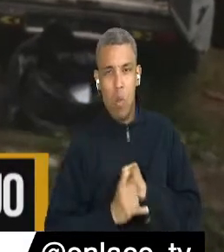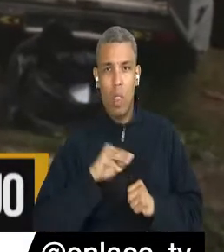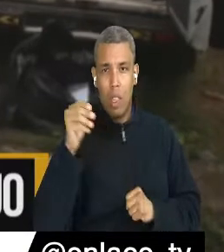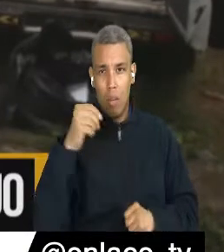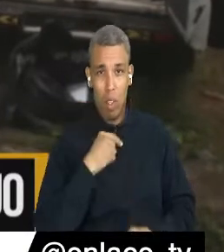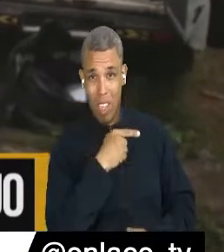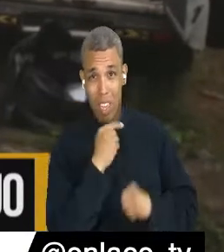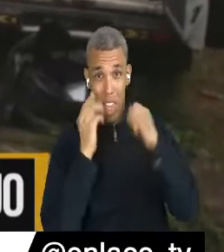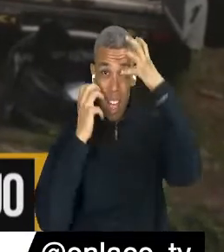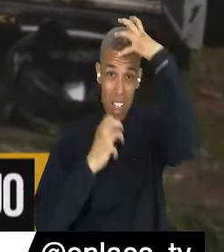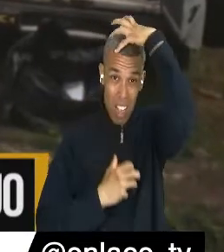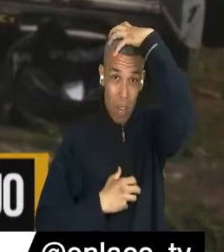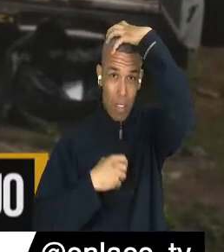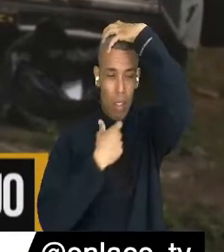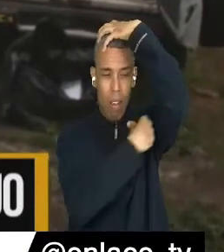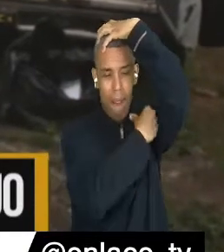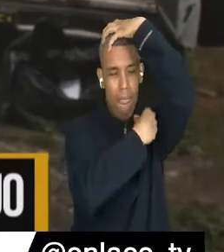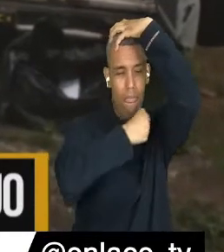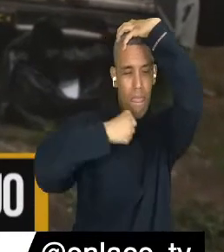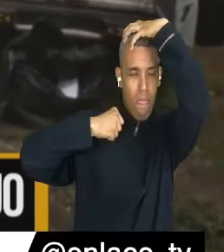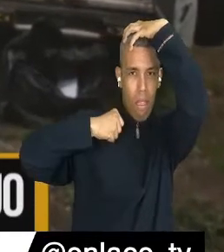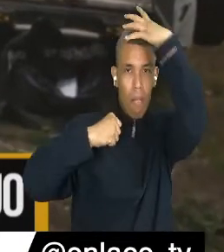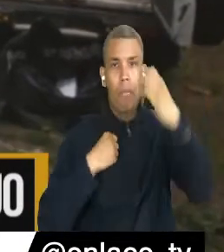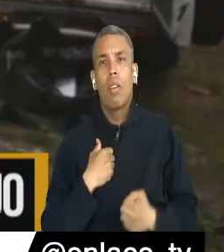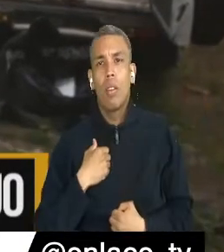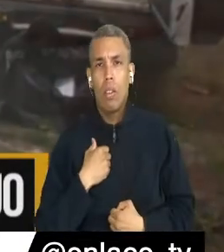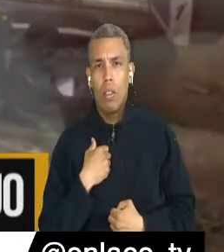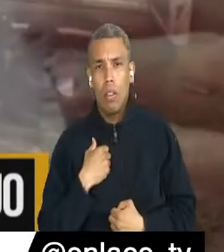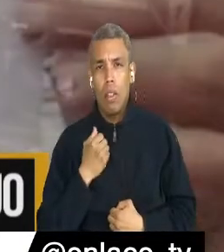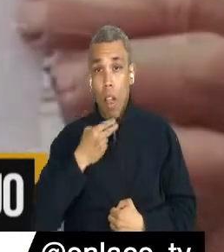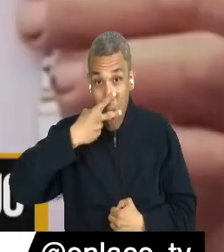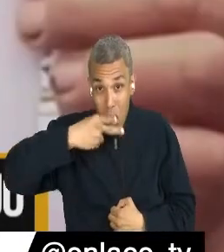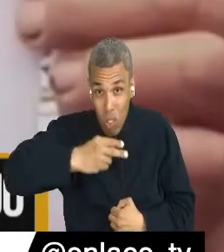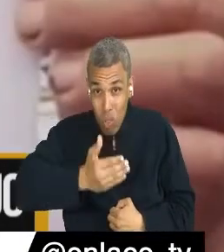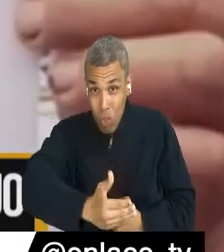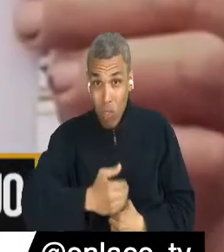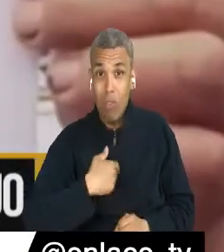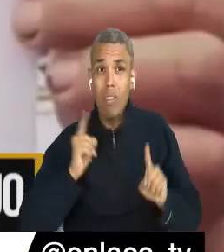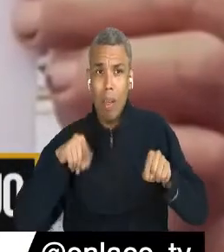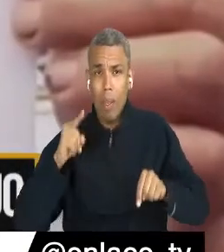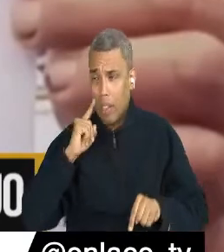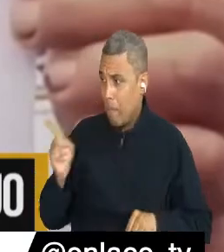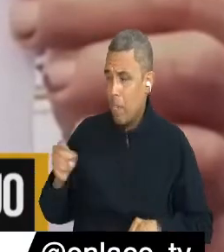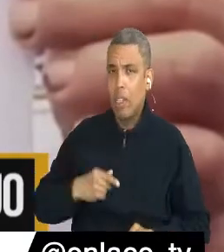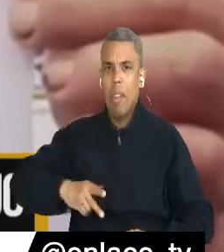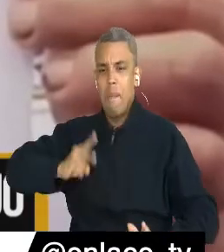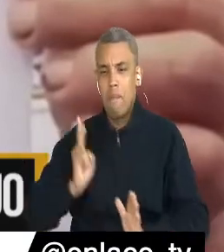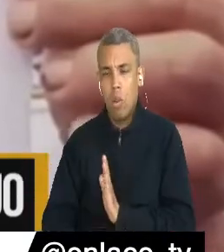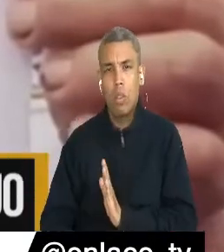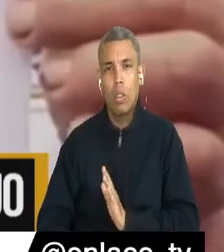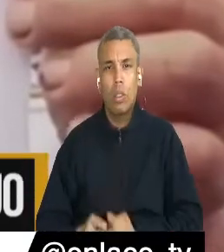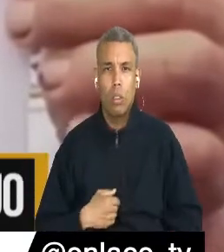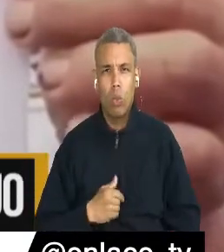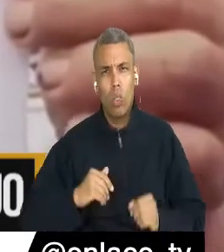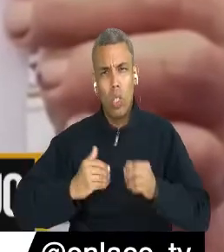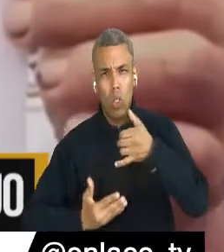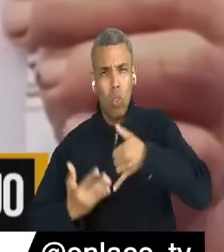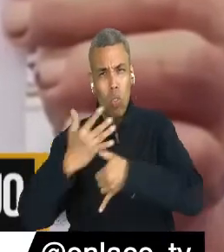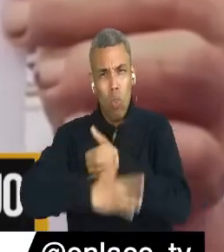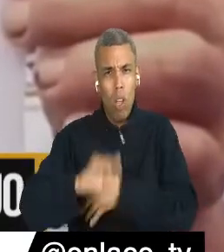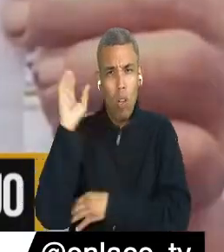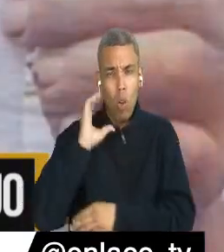río. El doble homicidio generó rechazo en todo el país. El aterrador caso de esta mujer y su hijo estremeció a